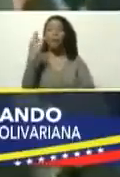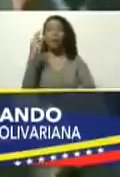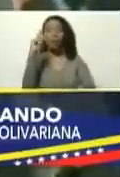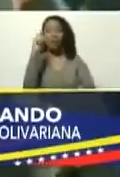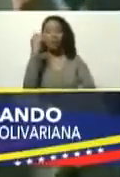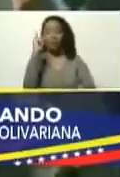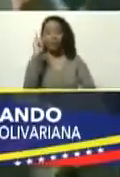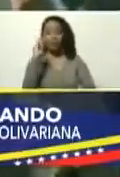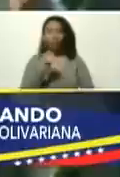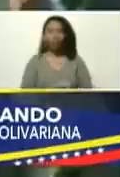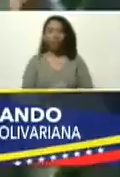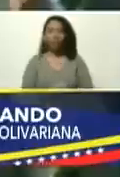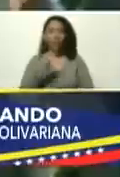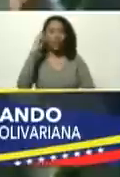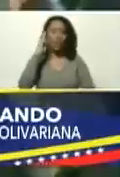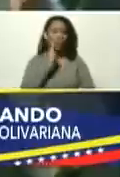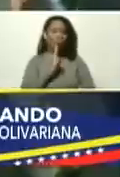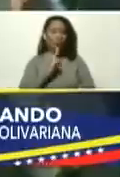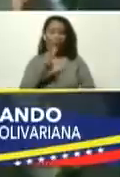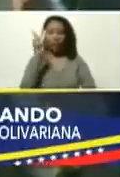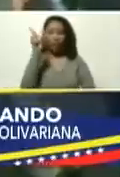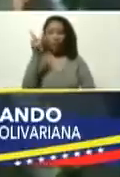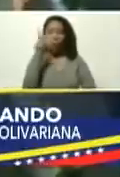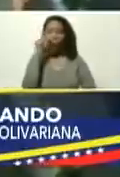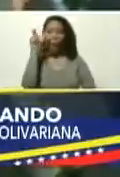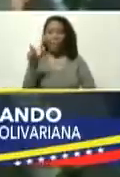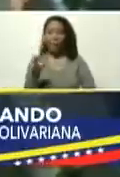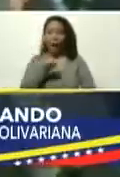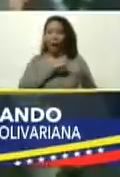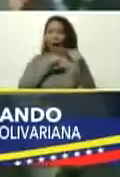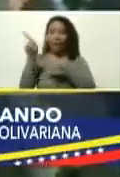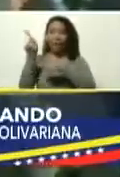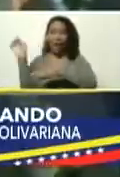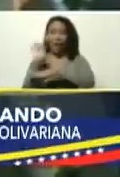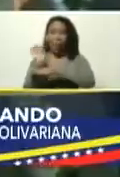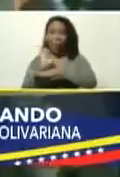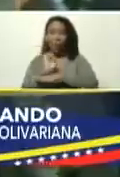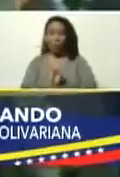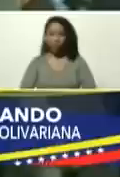general libertador Simón Bolívar, allá en Guayaquil,